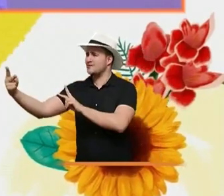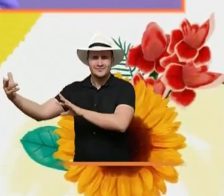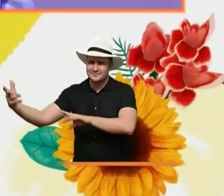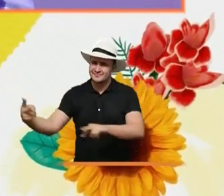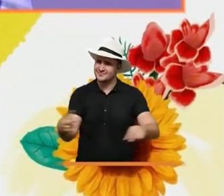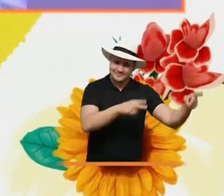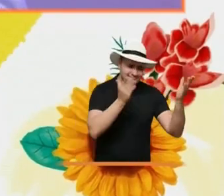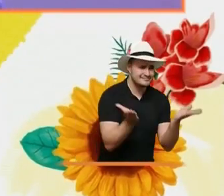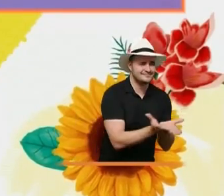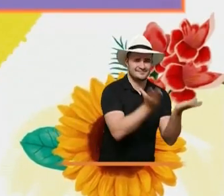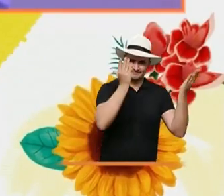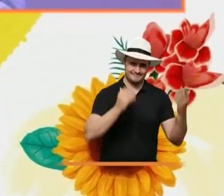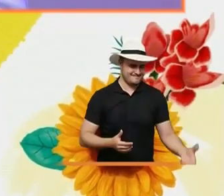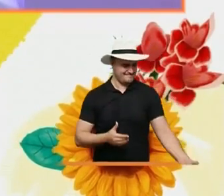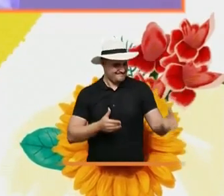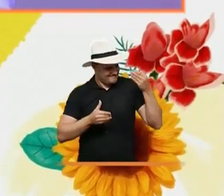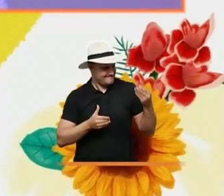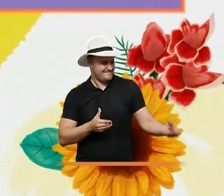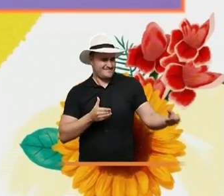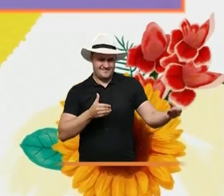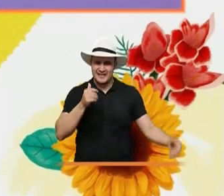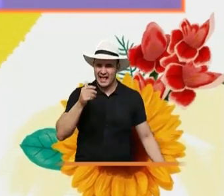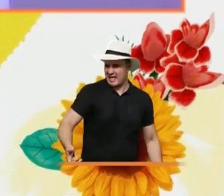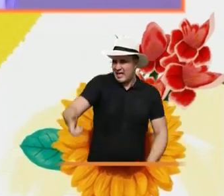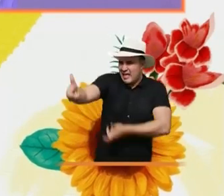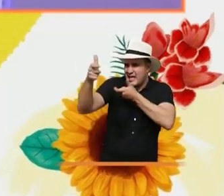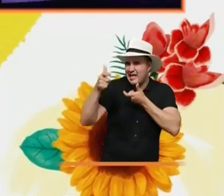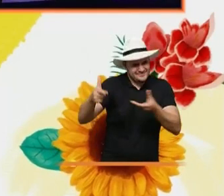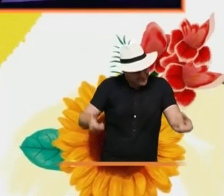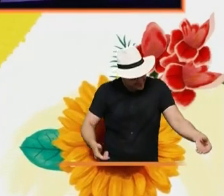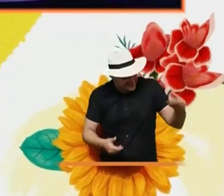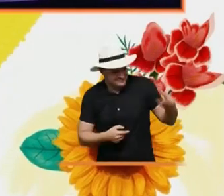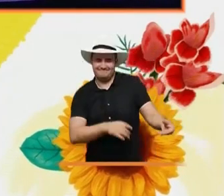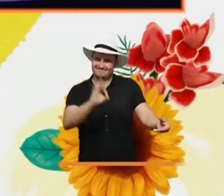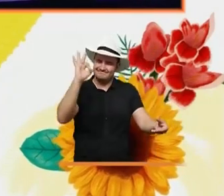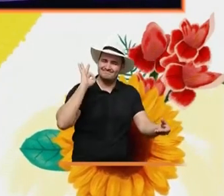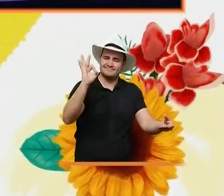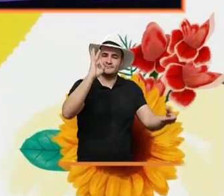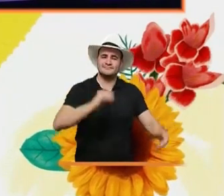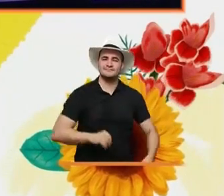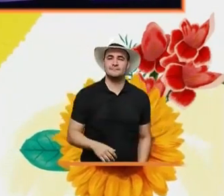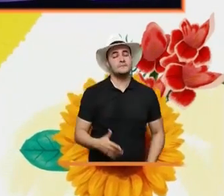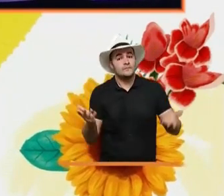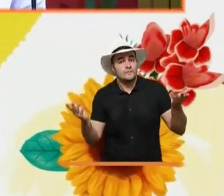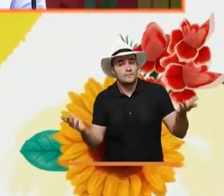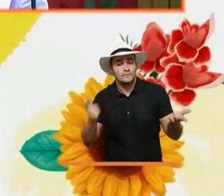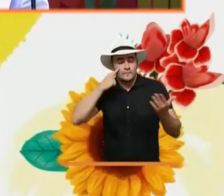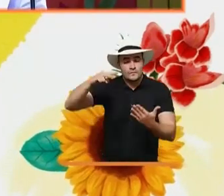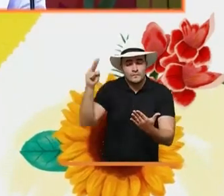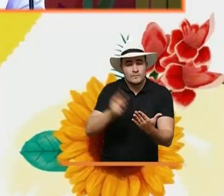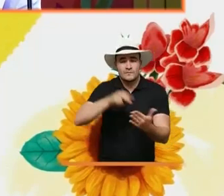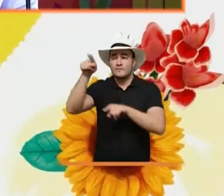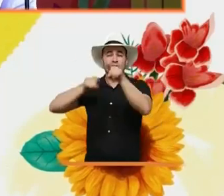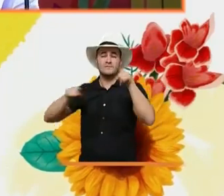que empuña un libro y no mañana un putt y este aparte que no lee